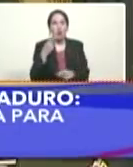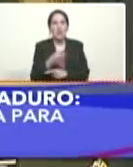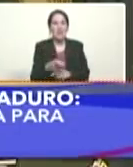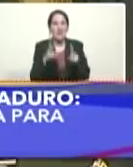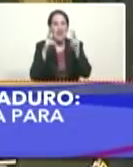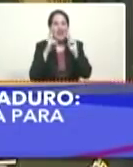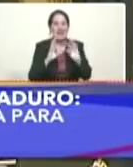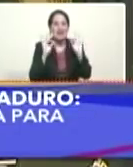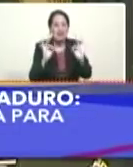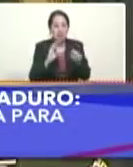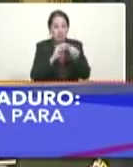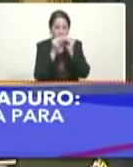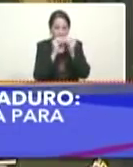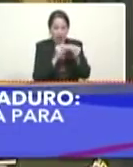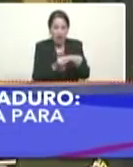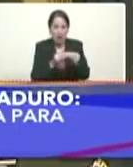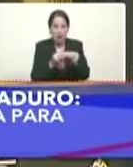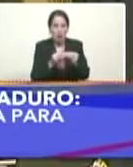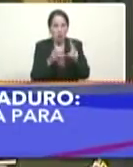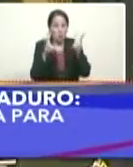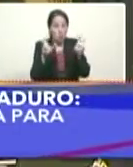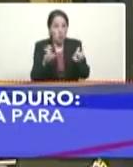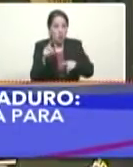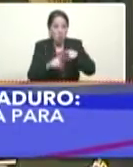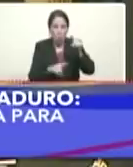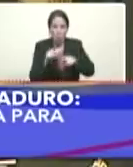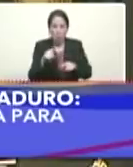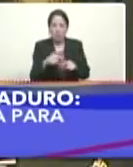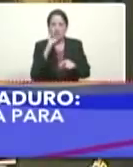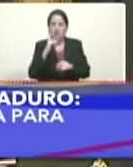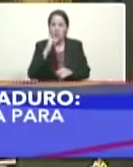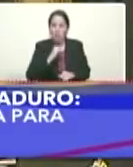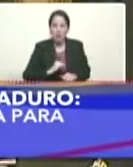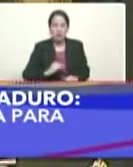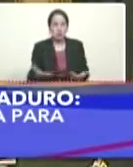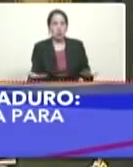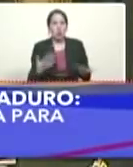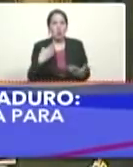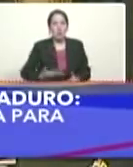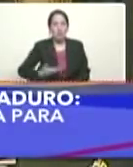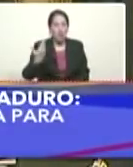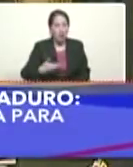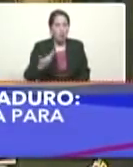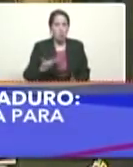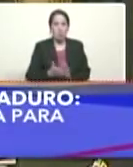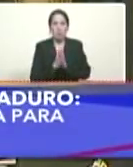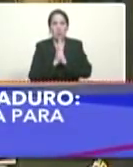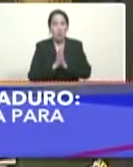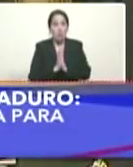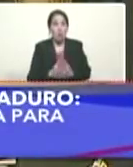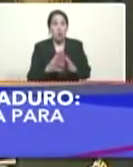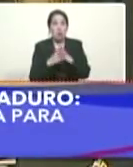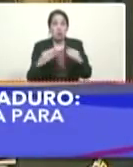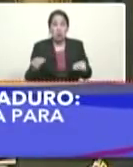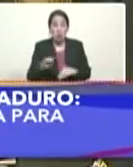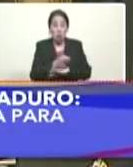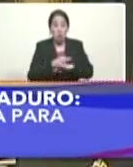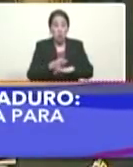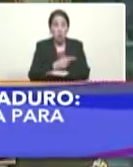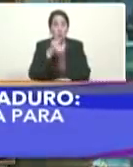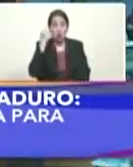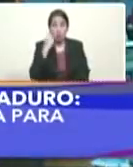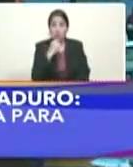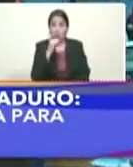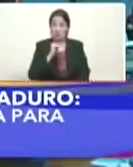necesito que ustedes me informen al detalle el gobernador de sucre en las madrugadas de estos días me